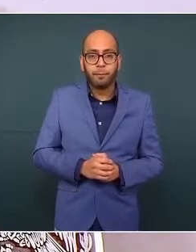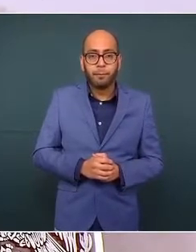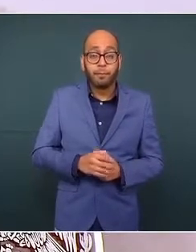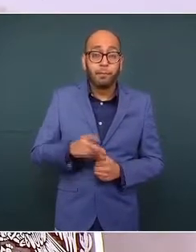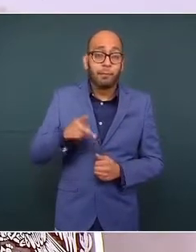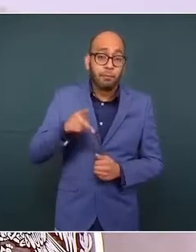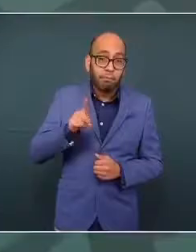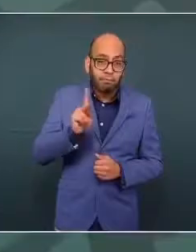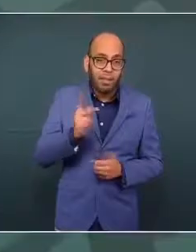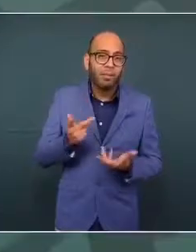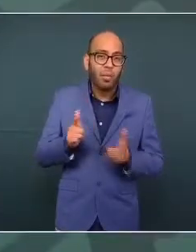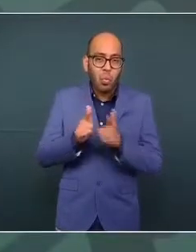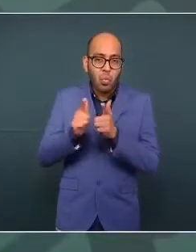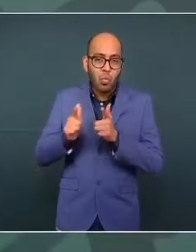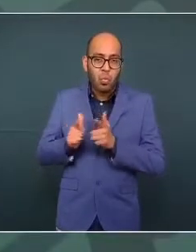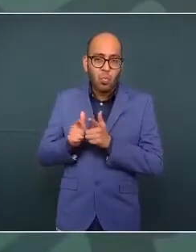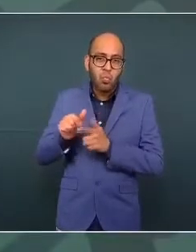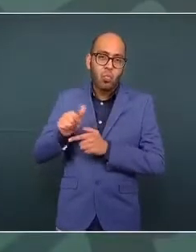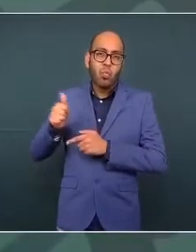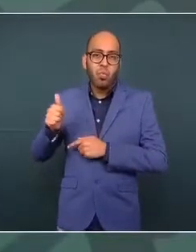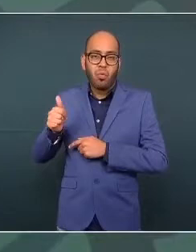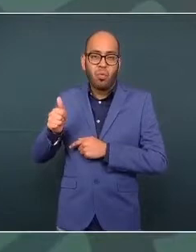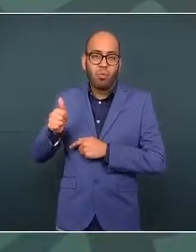están muy enojados,